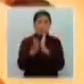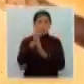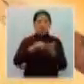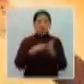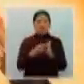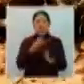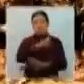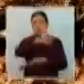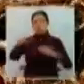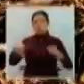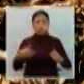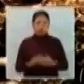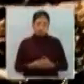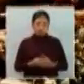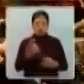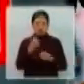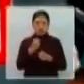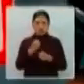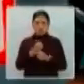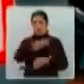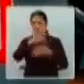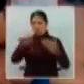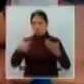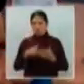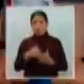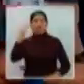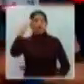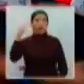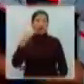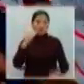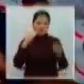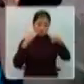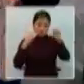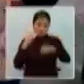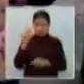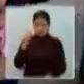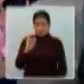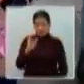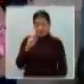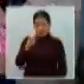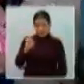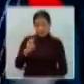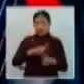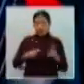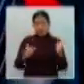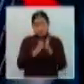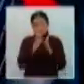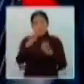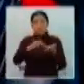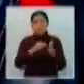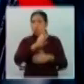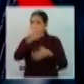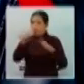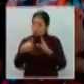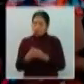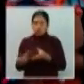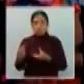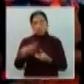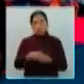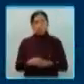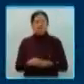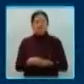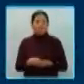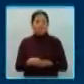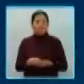todos. Evidentemente es el INE el que encabeza el trabajo, pero el censo lo hacemos todos. No,